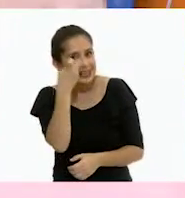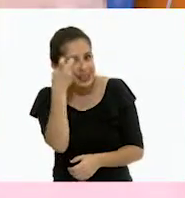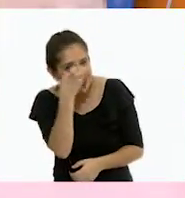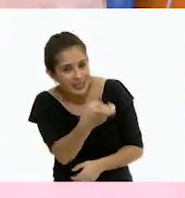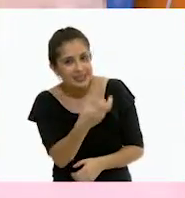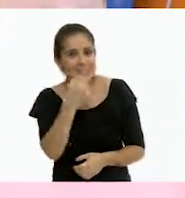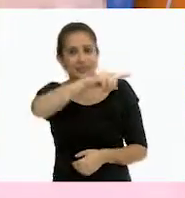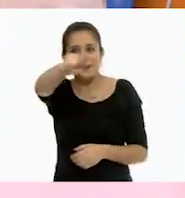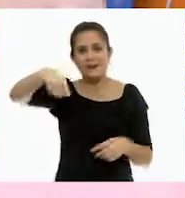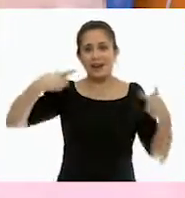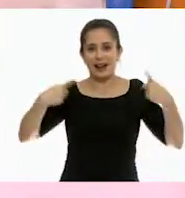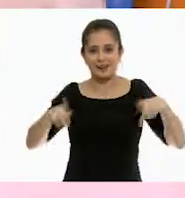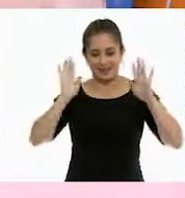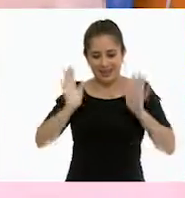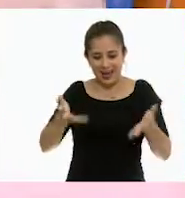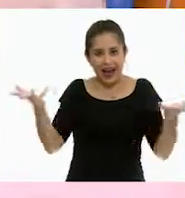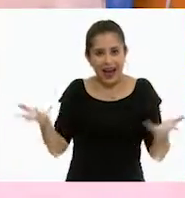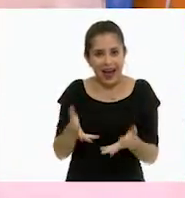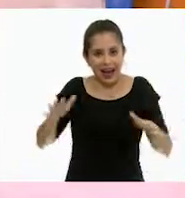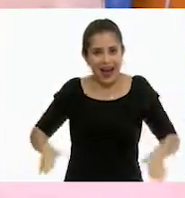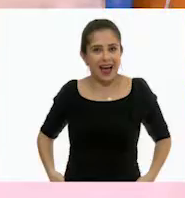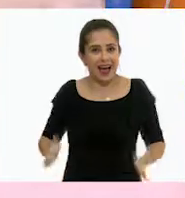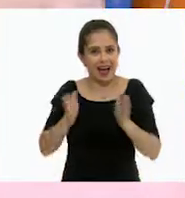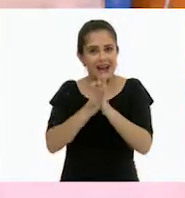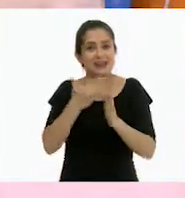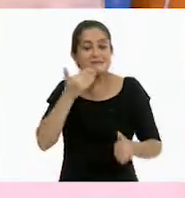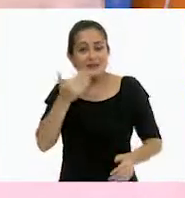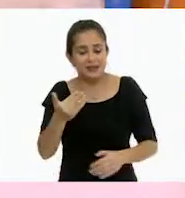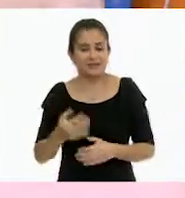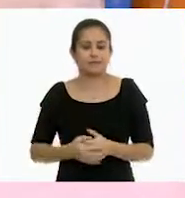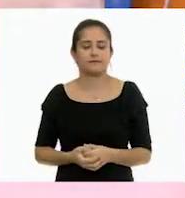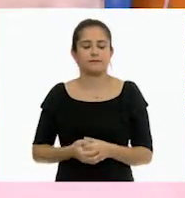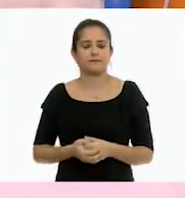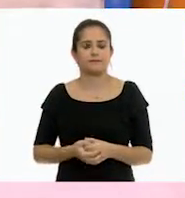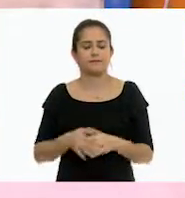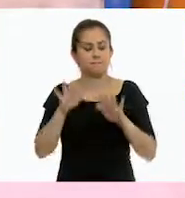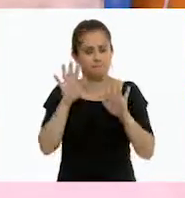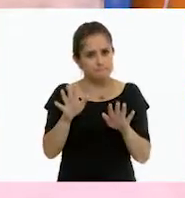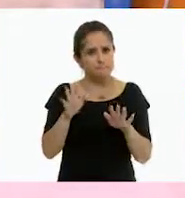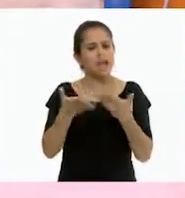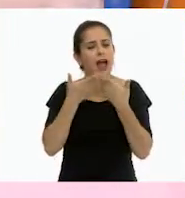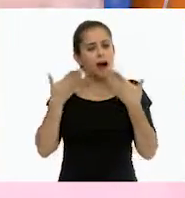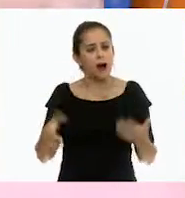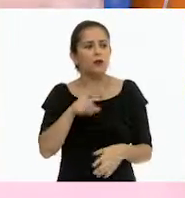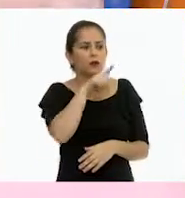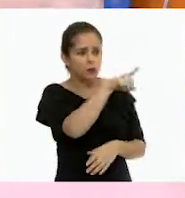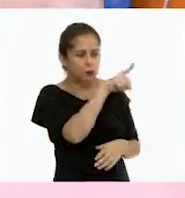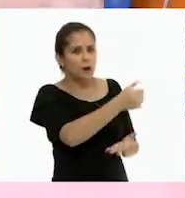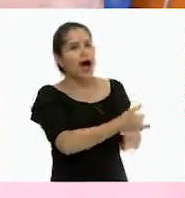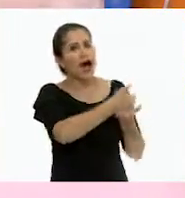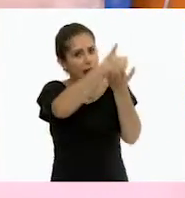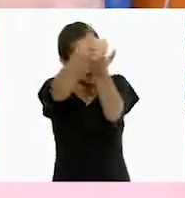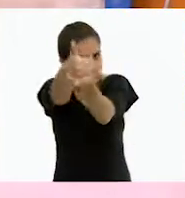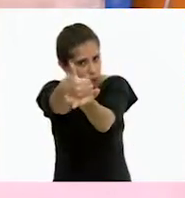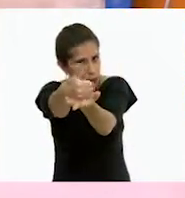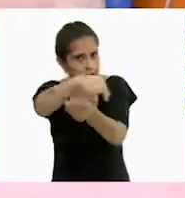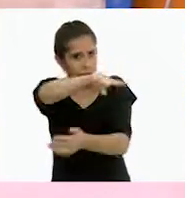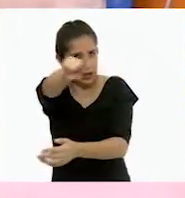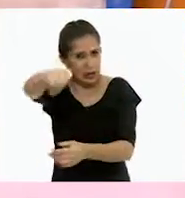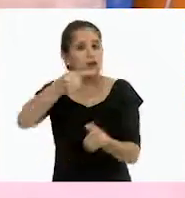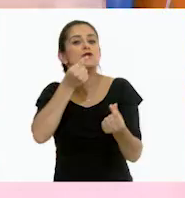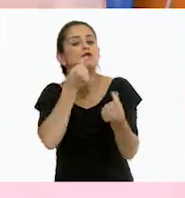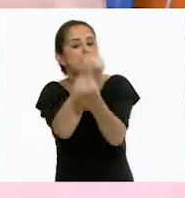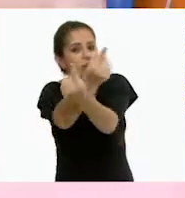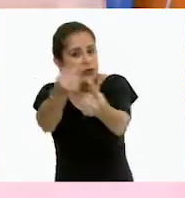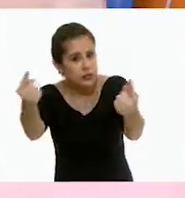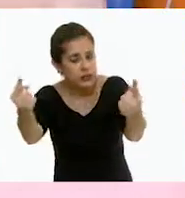el estudio ya lo están haciendo. Muy bien, excelente. Ahora yo quiero que tú les ayudes a los amiguitos en casa